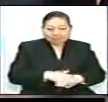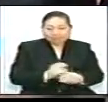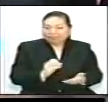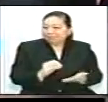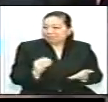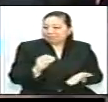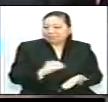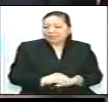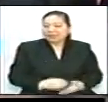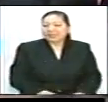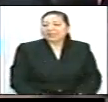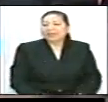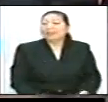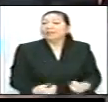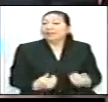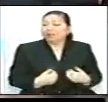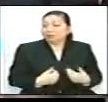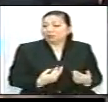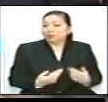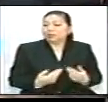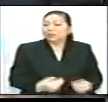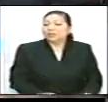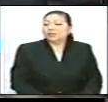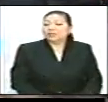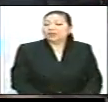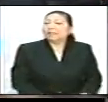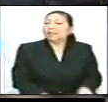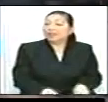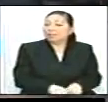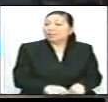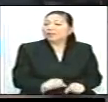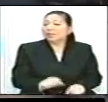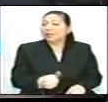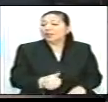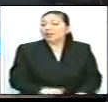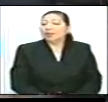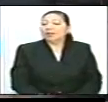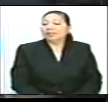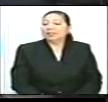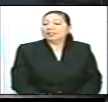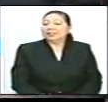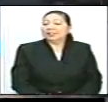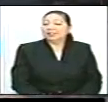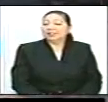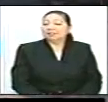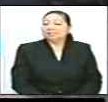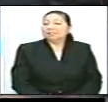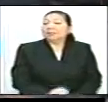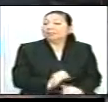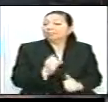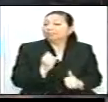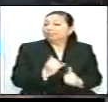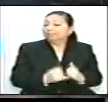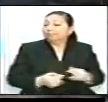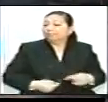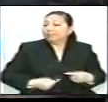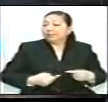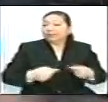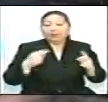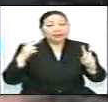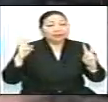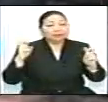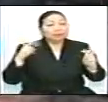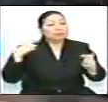impacto. Tenemos esa alternativa. Y también hay la otra. La otra es, terminemos de discutir el tema